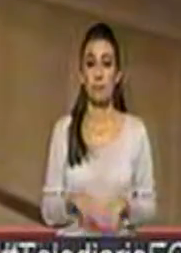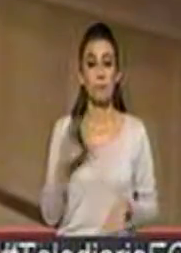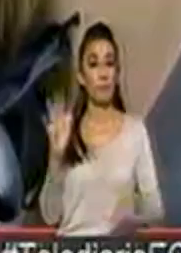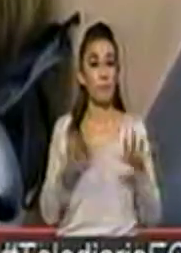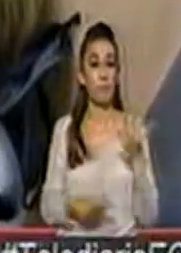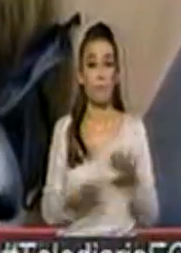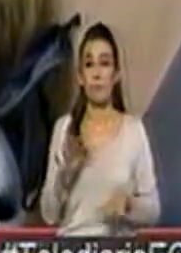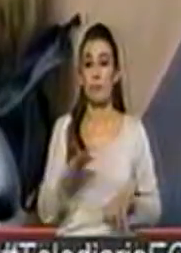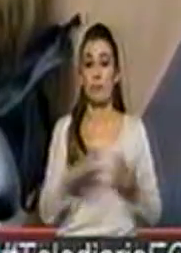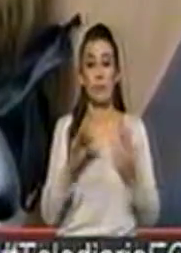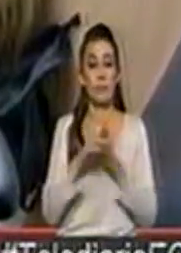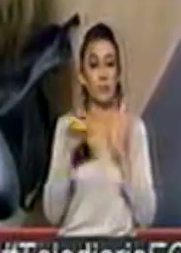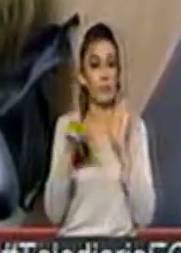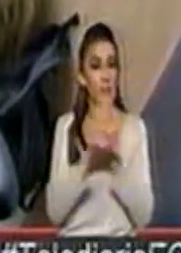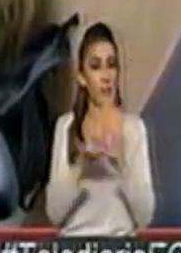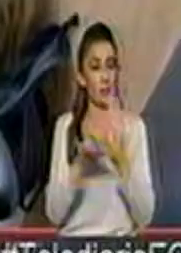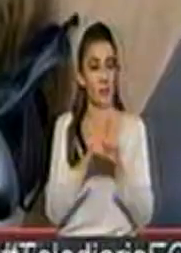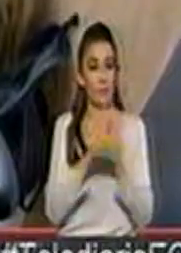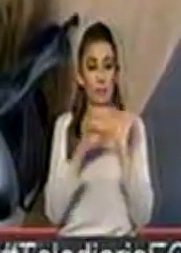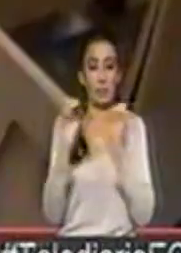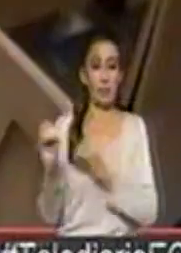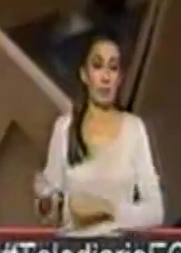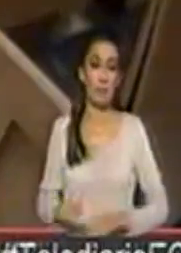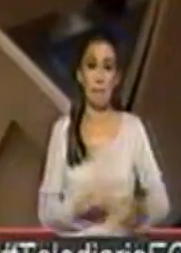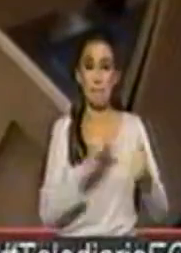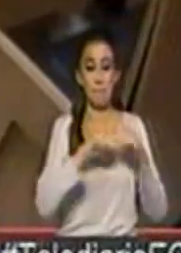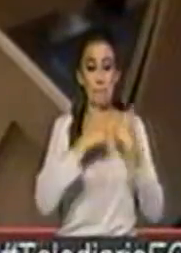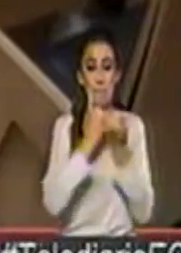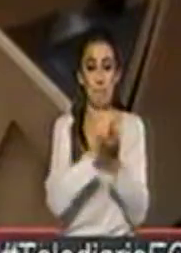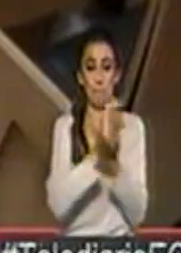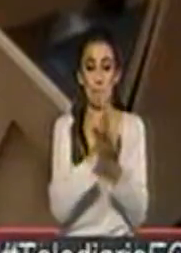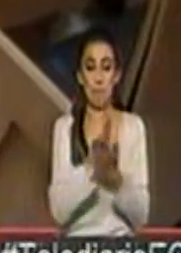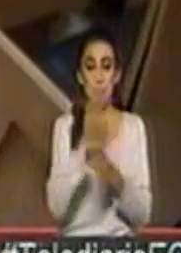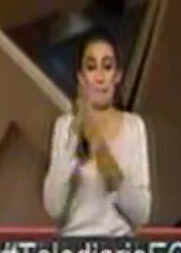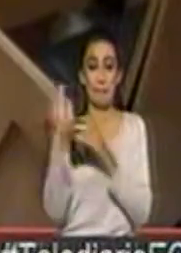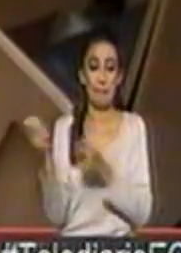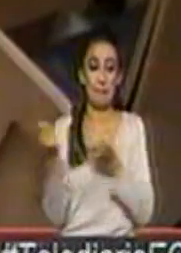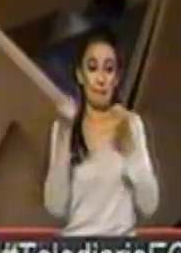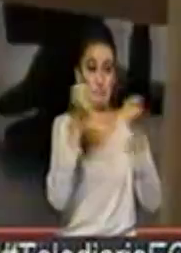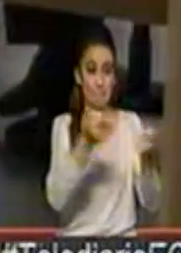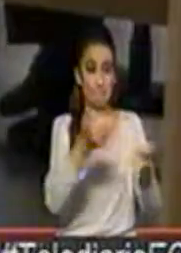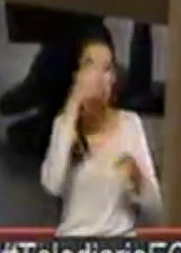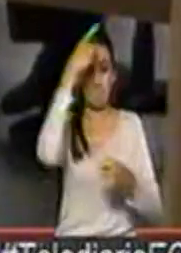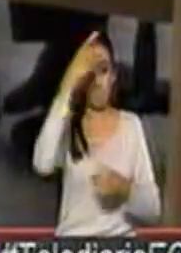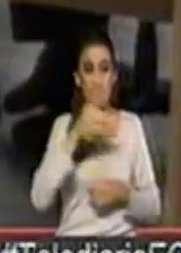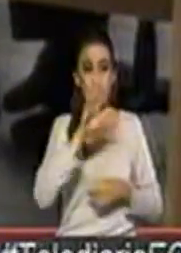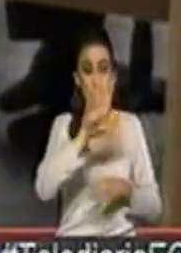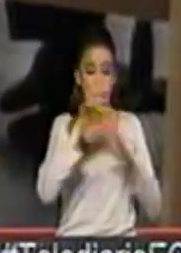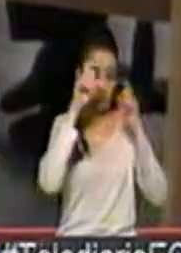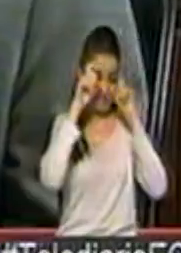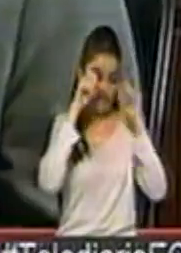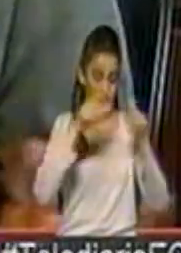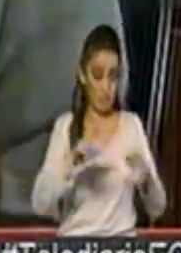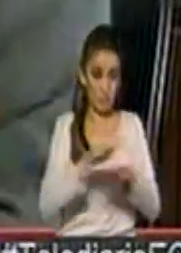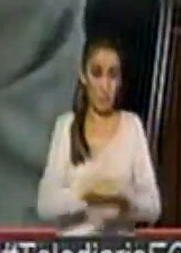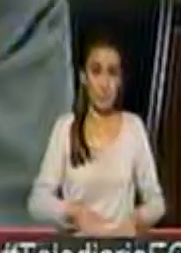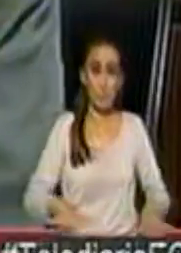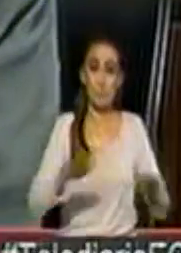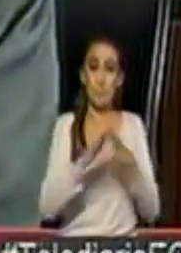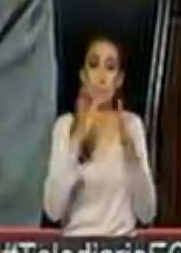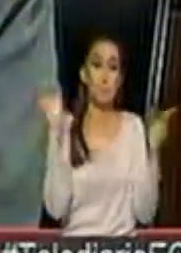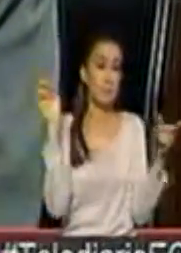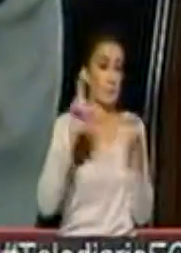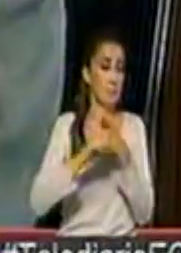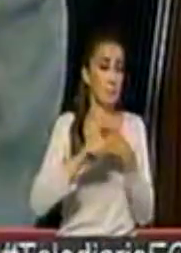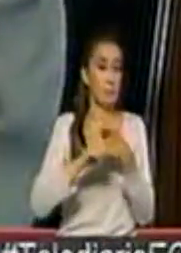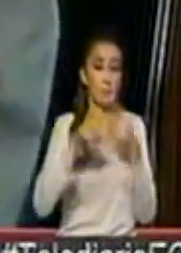Ley Orgánica de la Función Judicial a través de la Asamblea, el Ejecutivo plantea la designación de jueces y fiscales anticorrupción. El exfiscal del